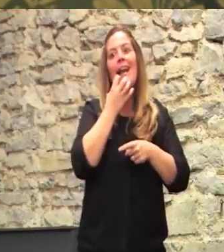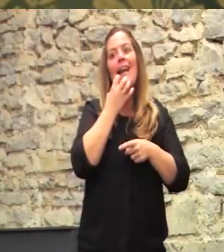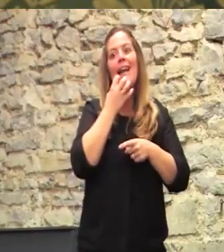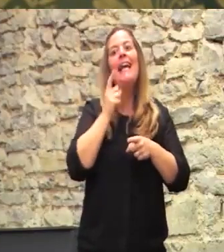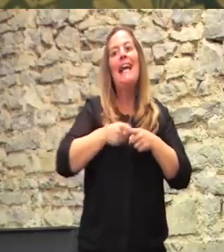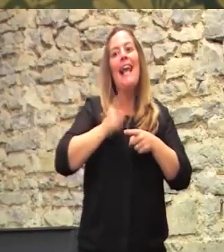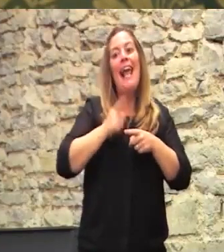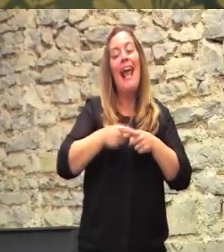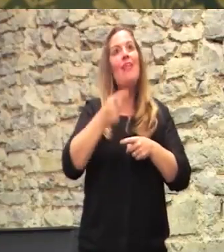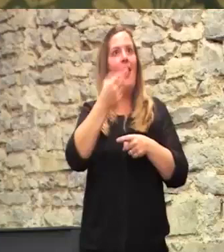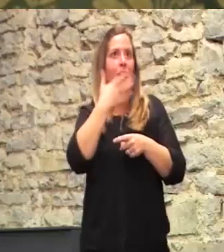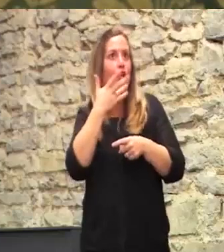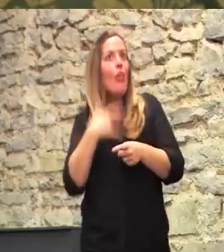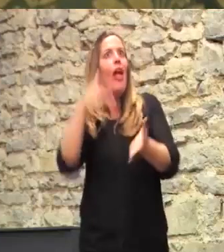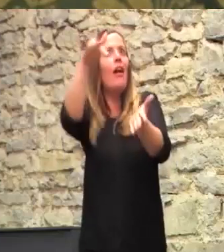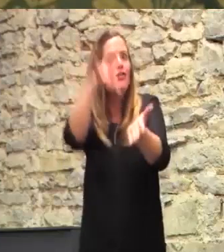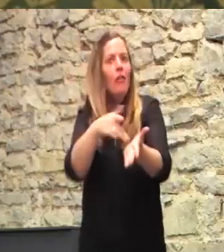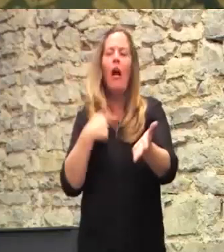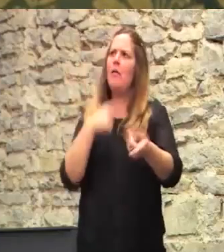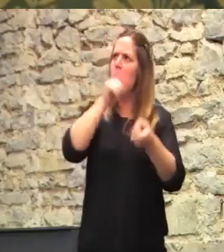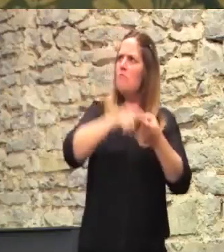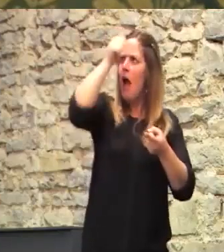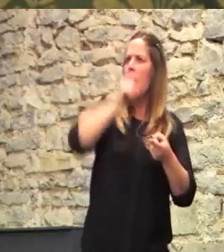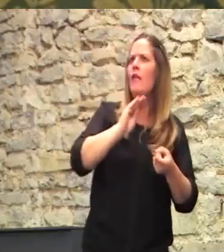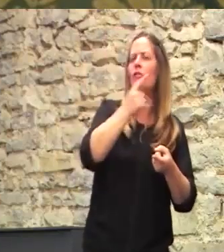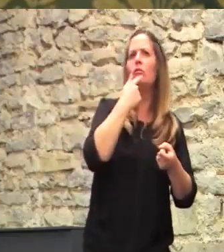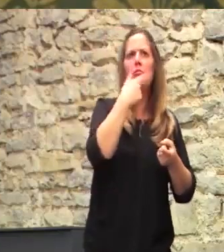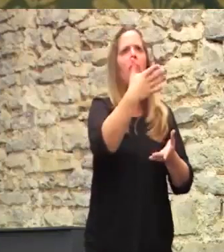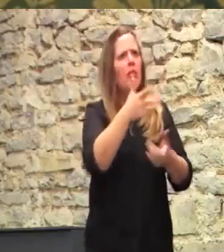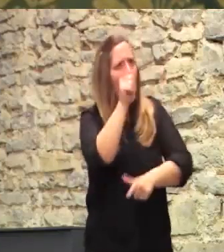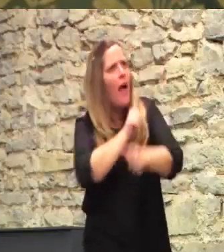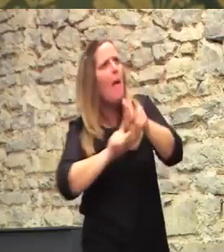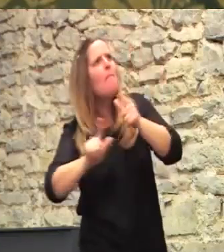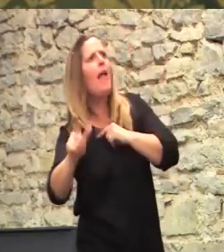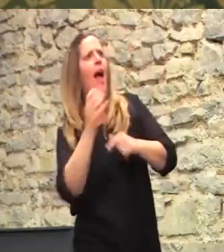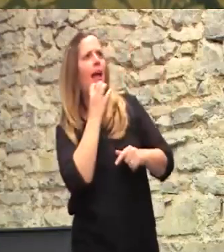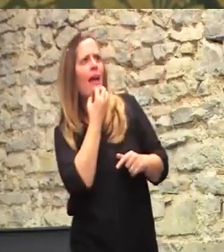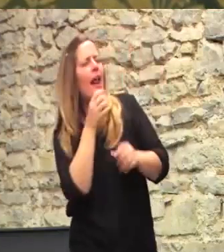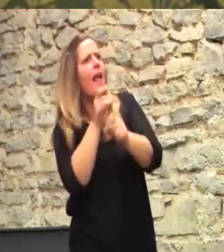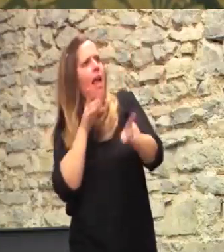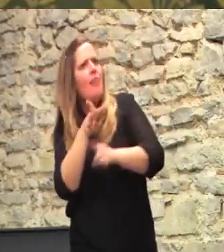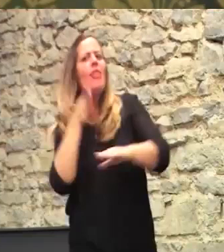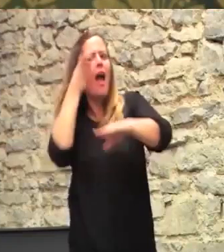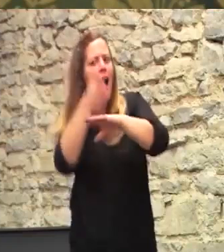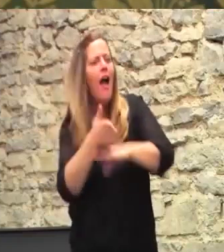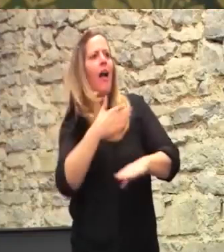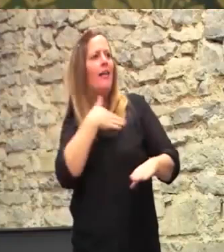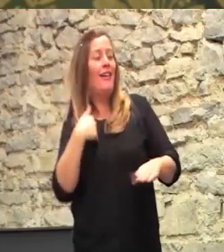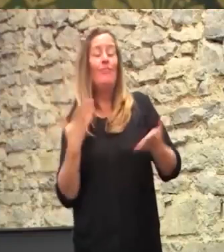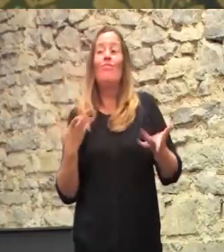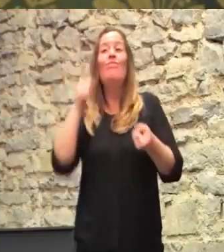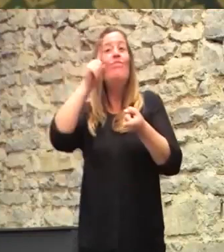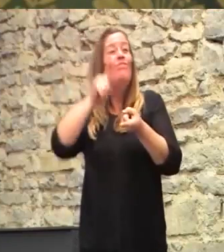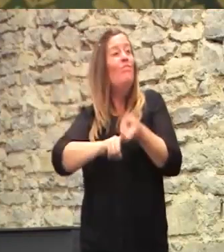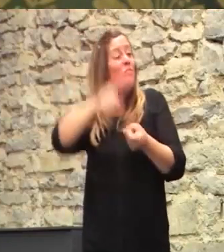decía el marido que quería ir a grecia gente que clase media que tenía ciertas disponibilidades como para ir al marido no le